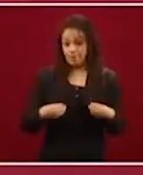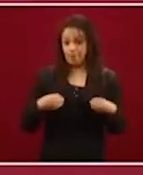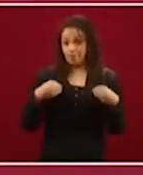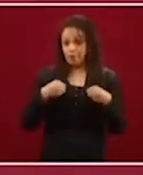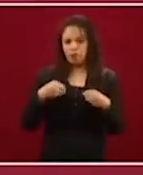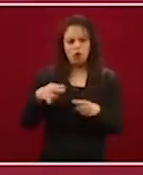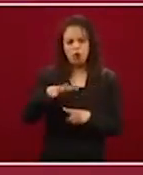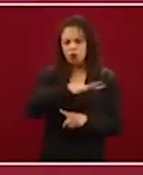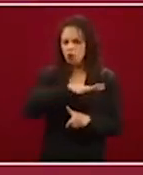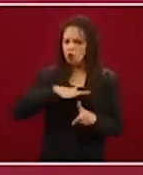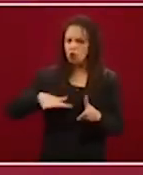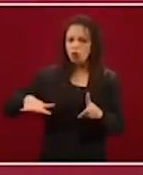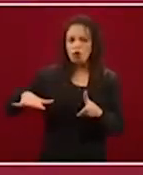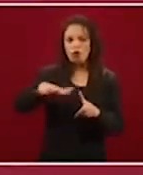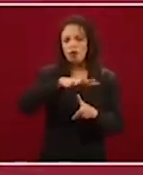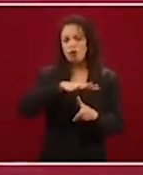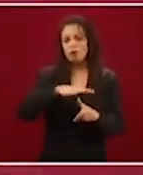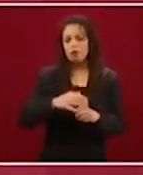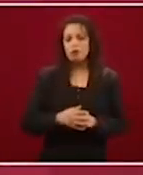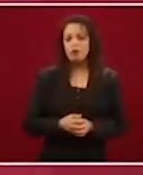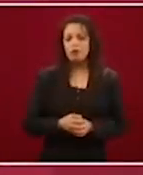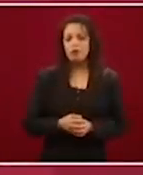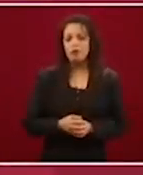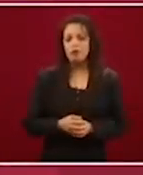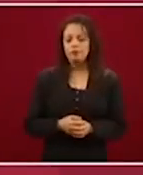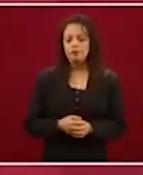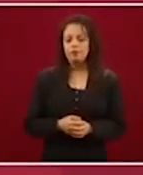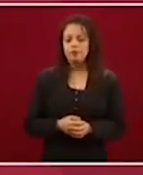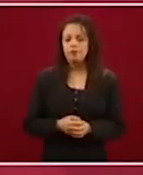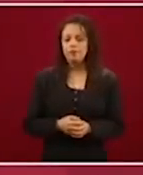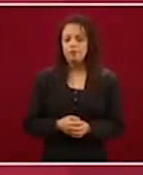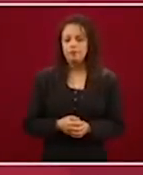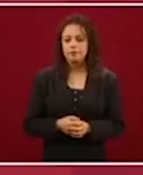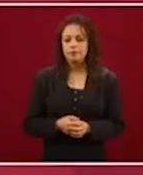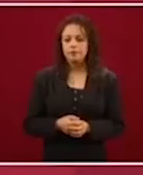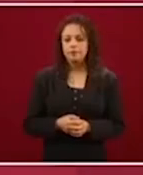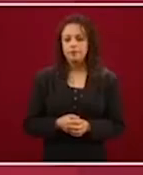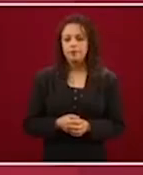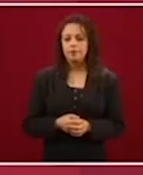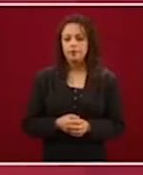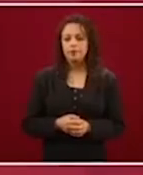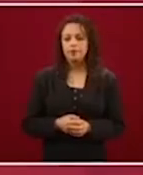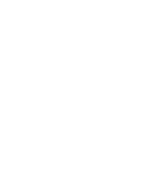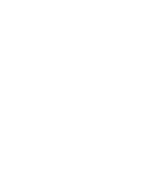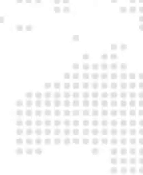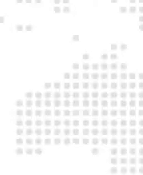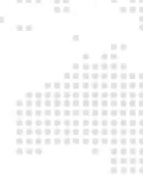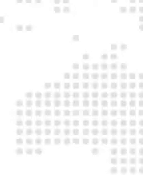se comporten a la altura de las circunstancias.